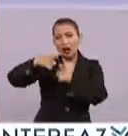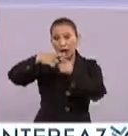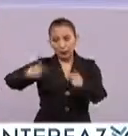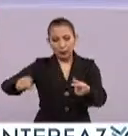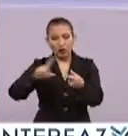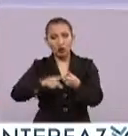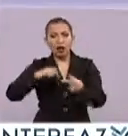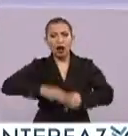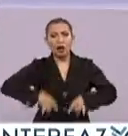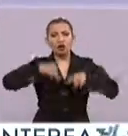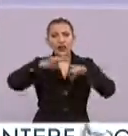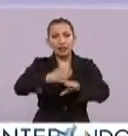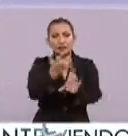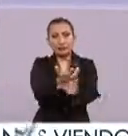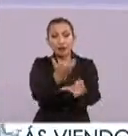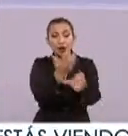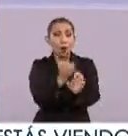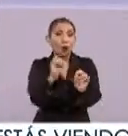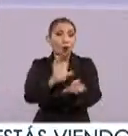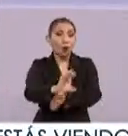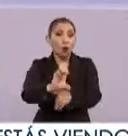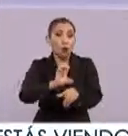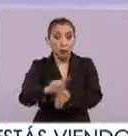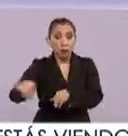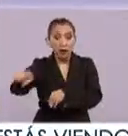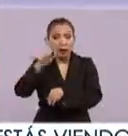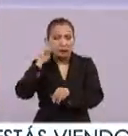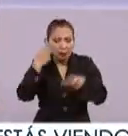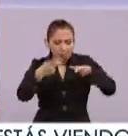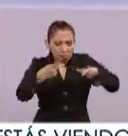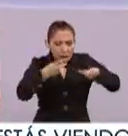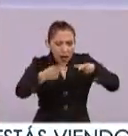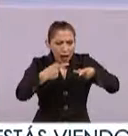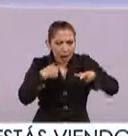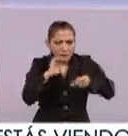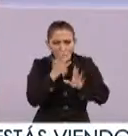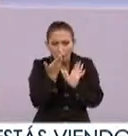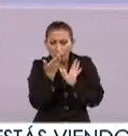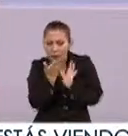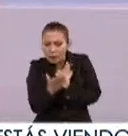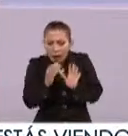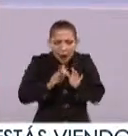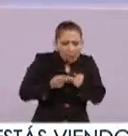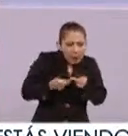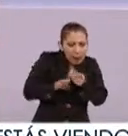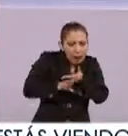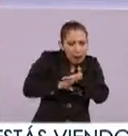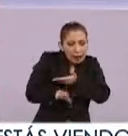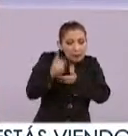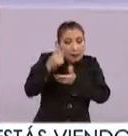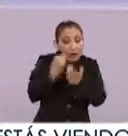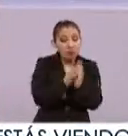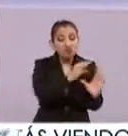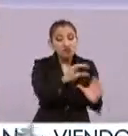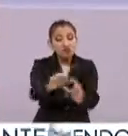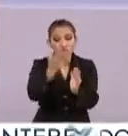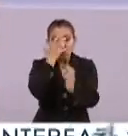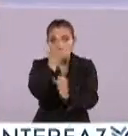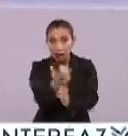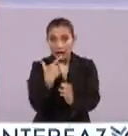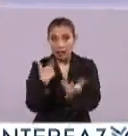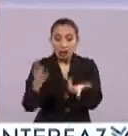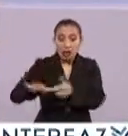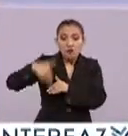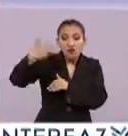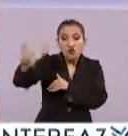Japón, Australia, Estados Unidos o Colombia, han desarrollado estrategias preventivas apoyadas en la educación formal e